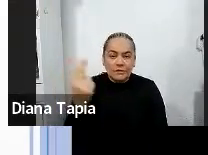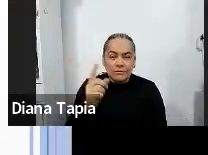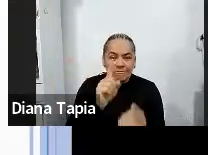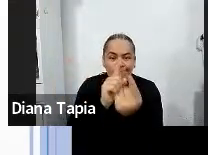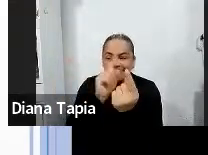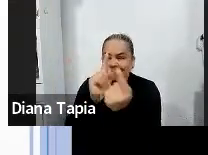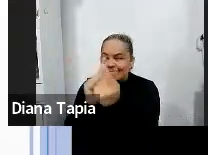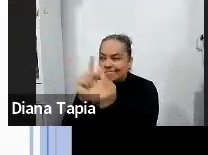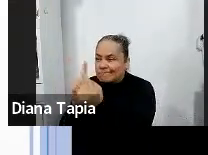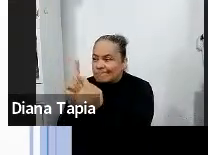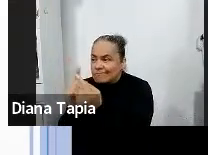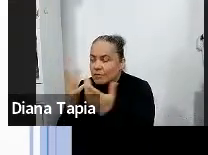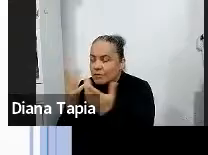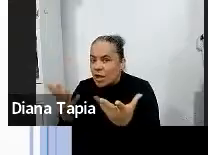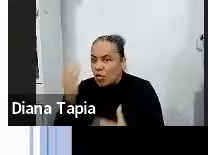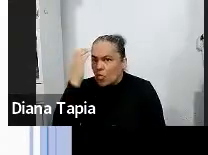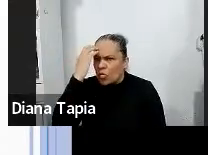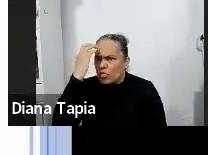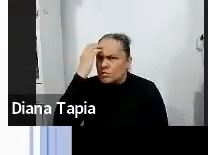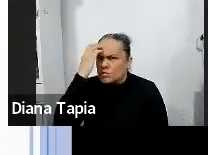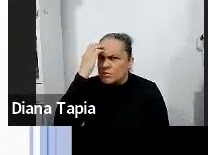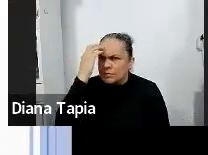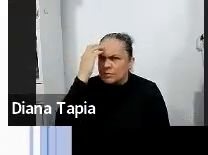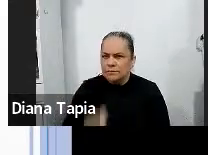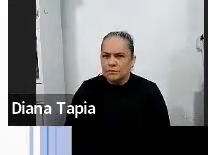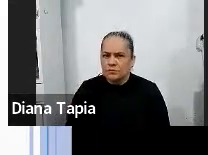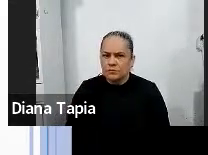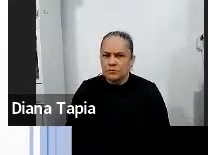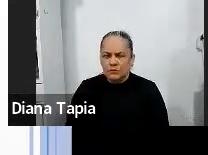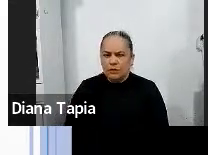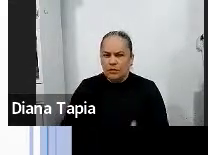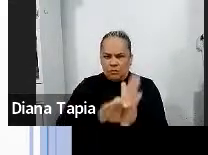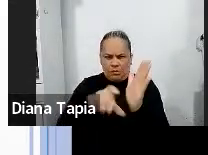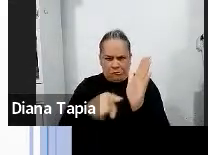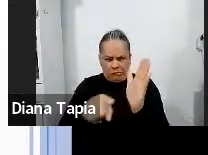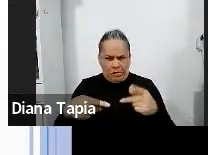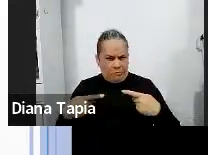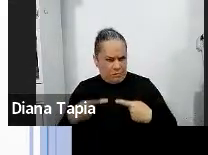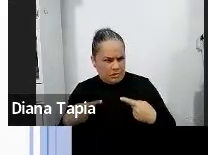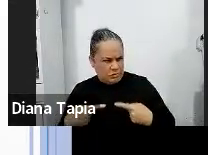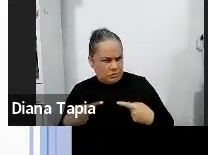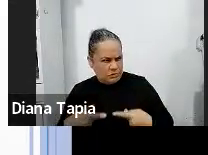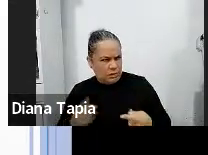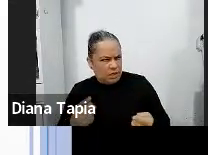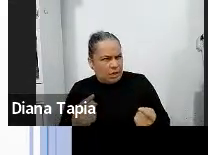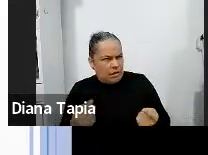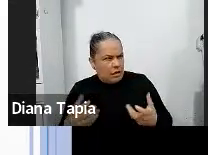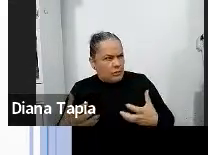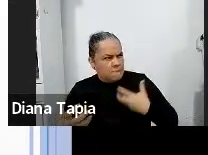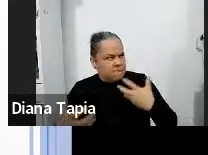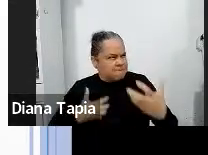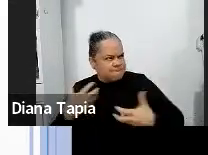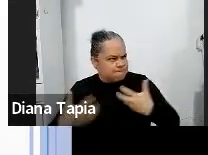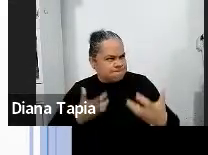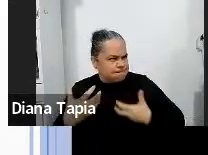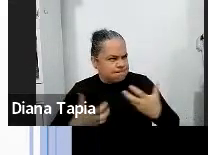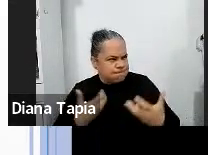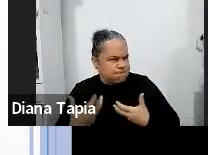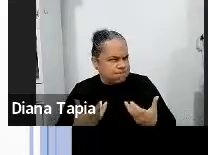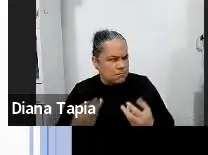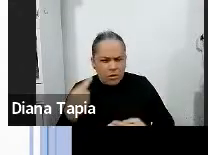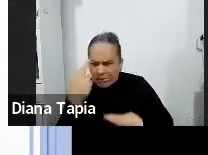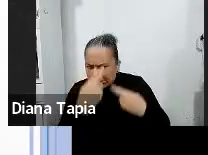interesante, porque un paciente agitado, cuando lo visualizamos, cuando lo revisamos, cuando hacemos el análisis,